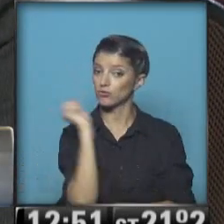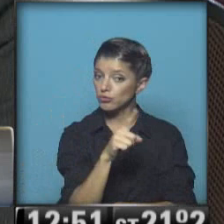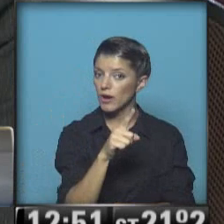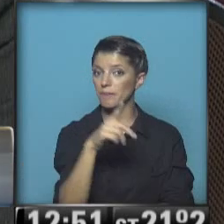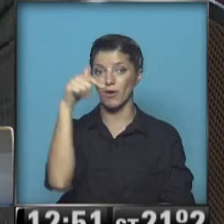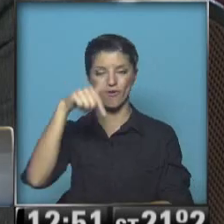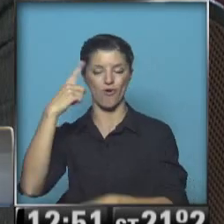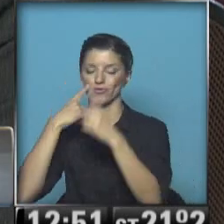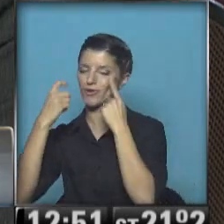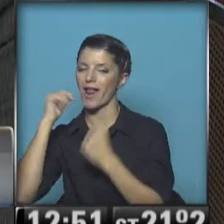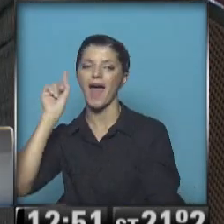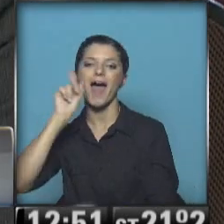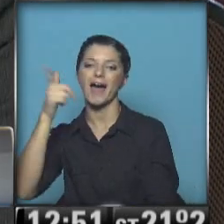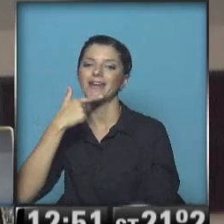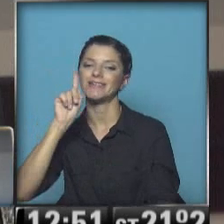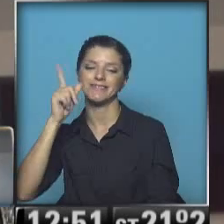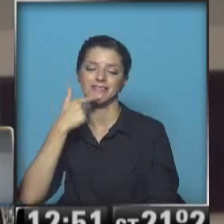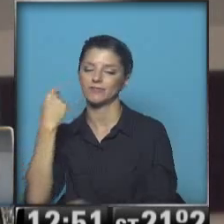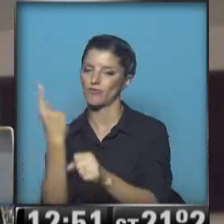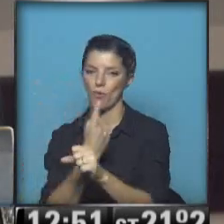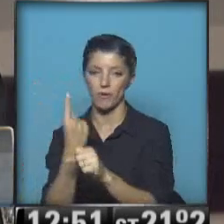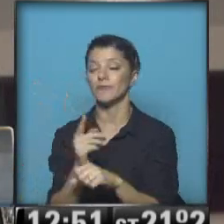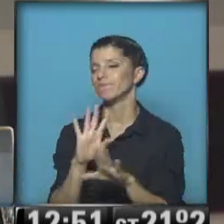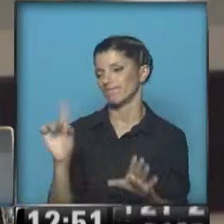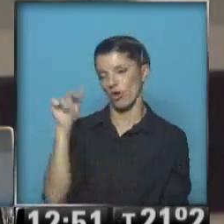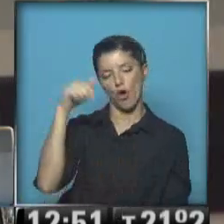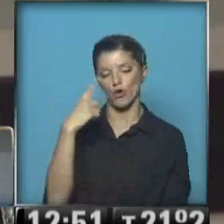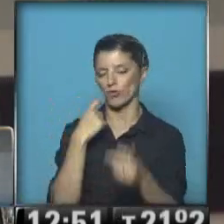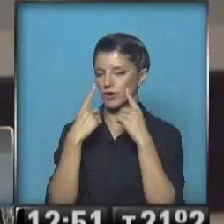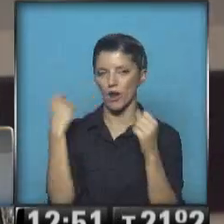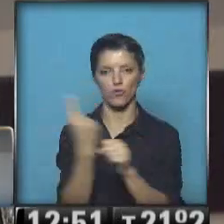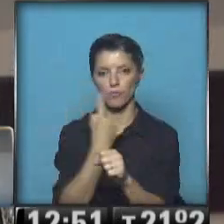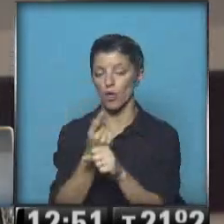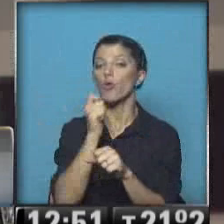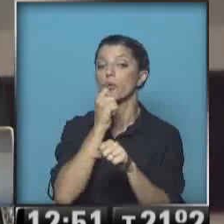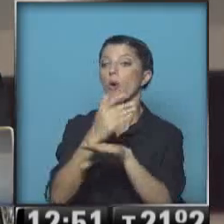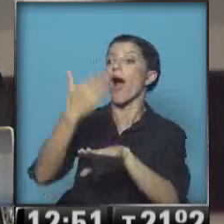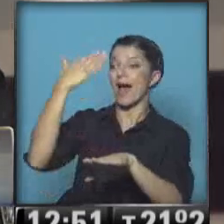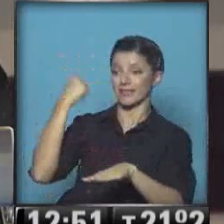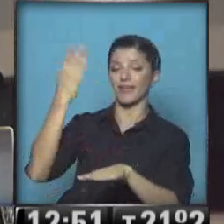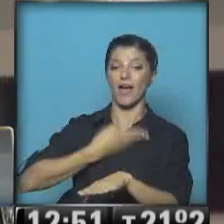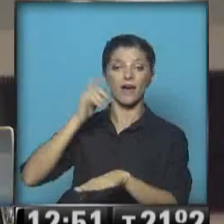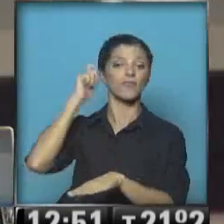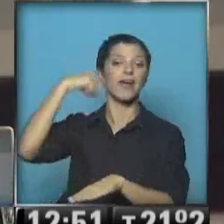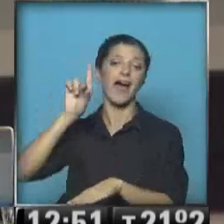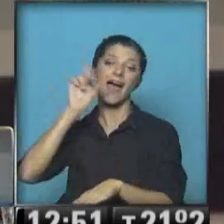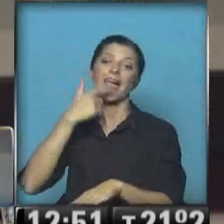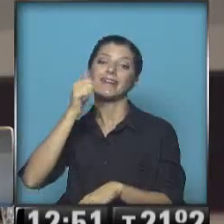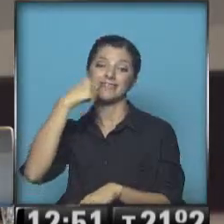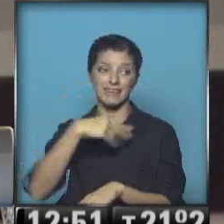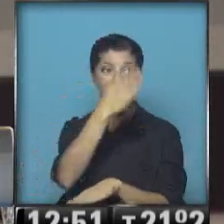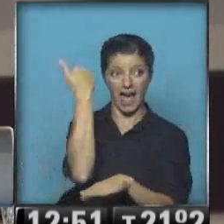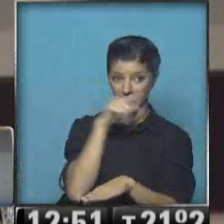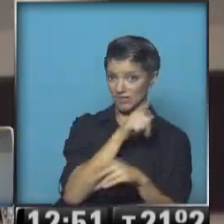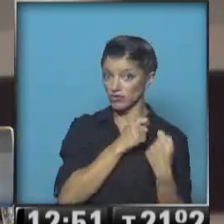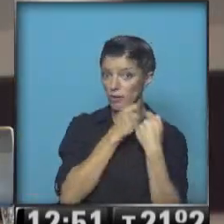tiene el manejo de la situación y probablemente hoy no tenga el manejo como en Afganistán en su momento apoyaron a los que combatían